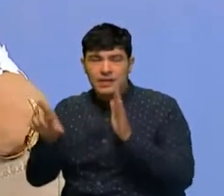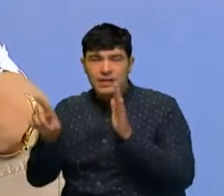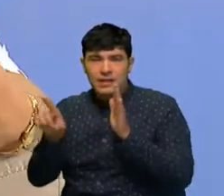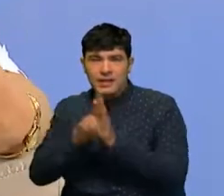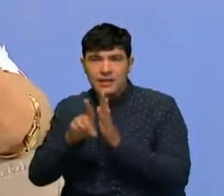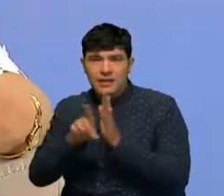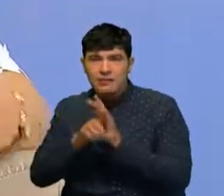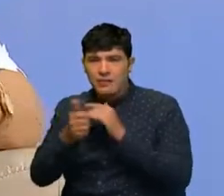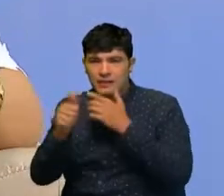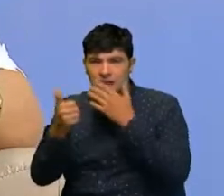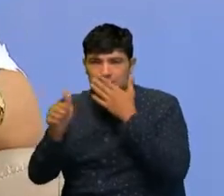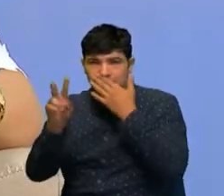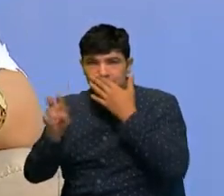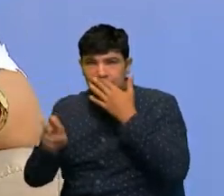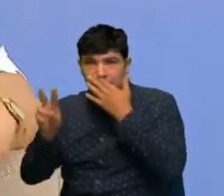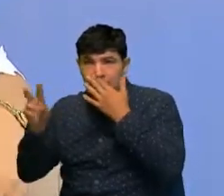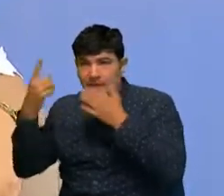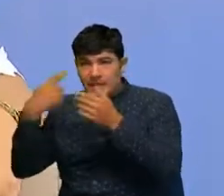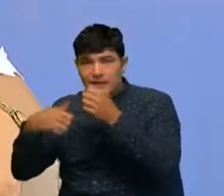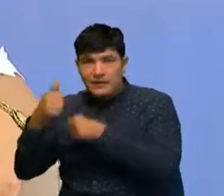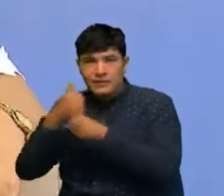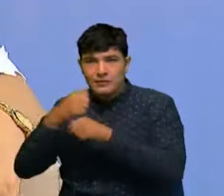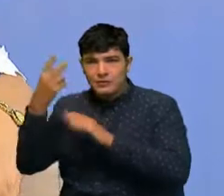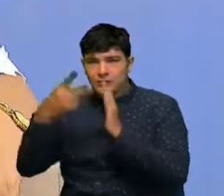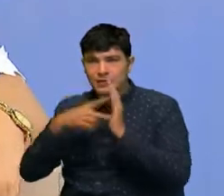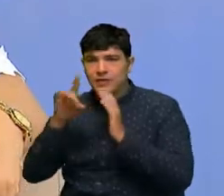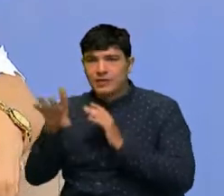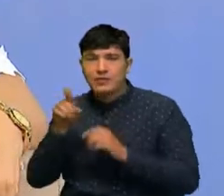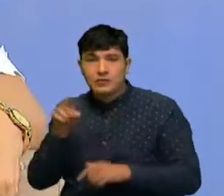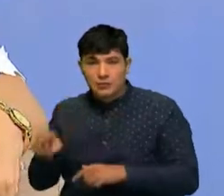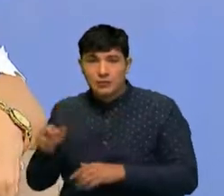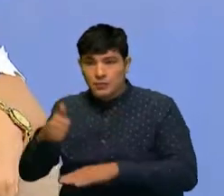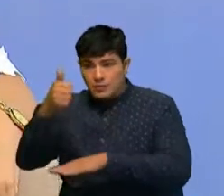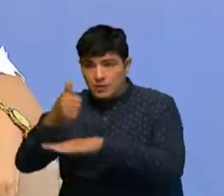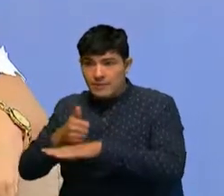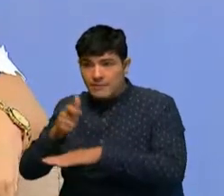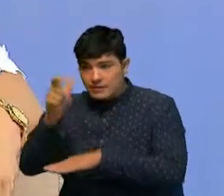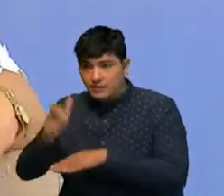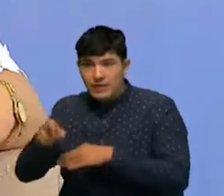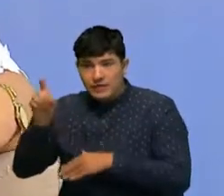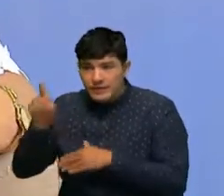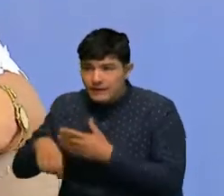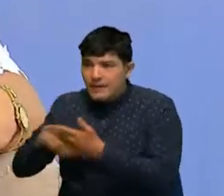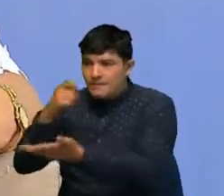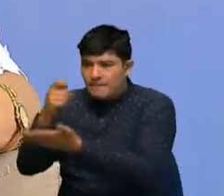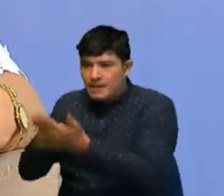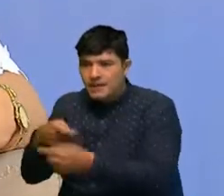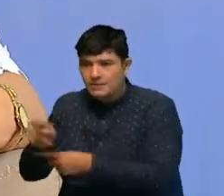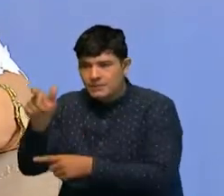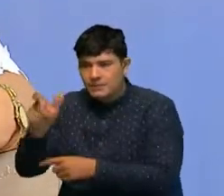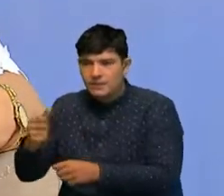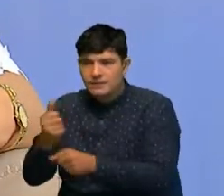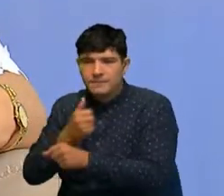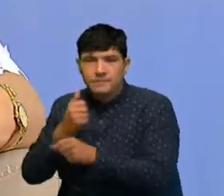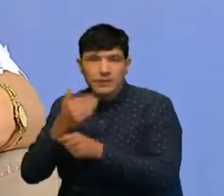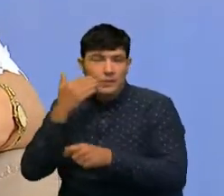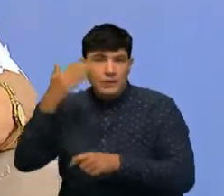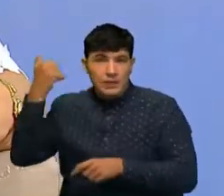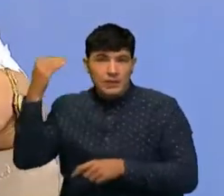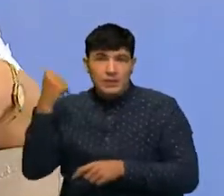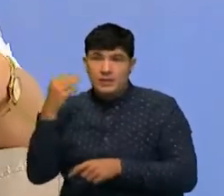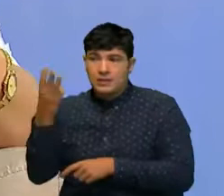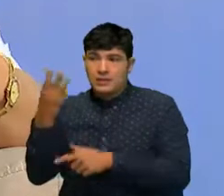le permite o da la opción que le tenga que cotizar ese empleador al trabajador. Hace 3 años sucedió esto, don